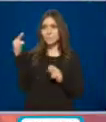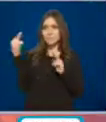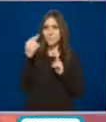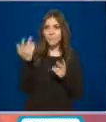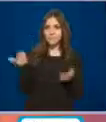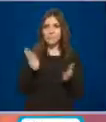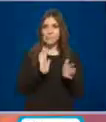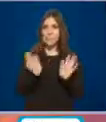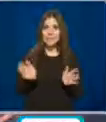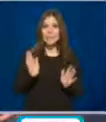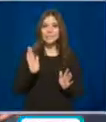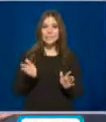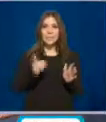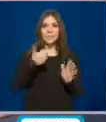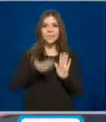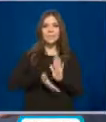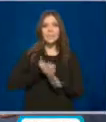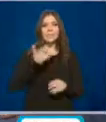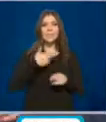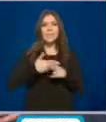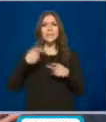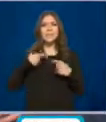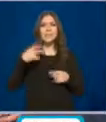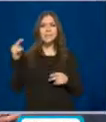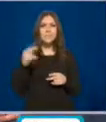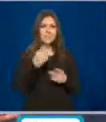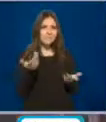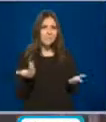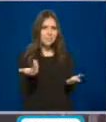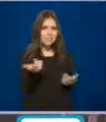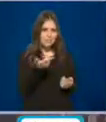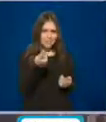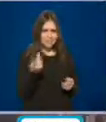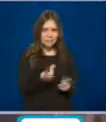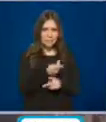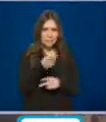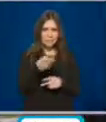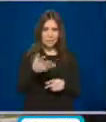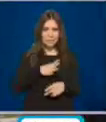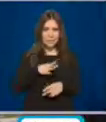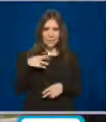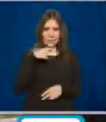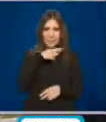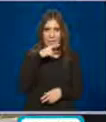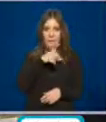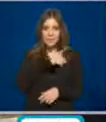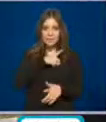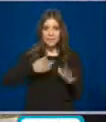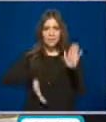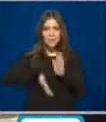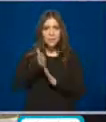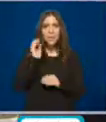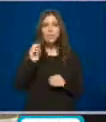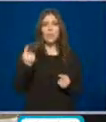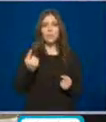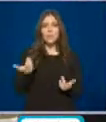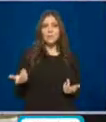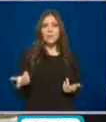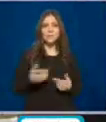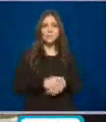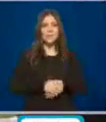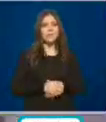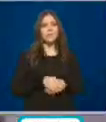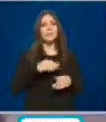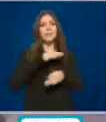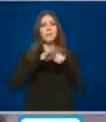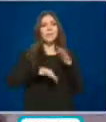que me tengo que ir. Hasta que el otro te pregunta, oye, ¿estás apurado? Exacto, ya te tienes que ir, ¿no? Sí, y nosotros a veces lo hacemos